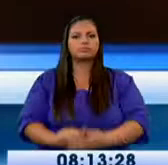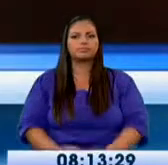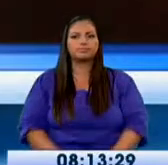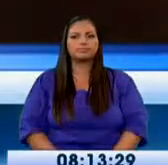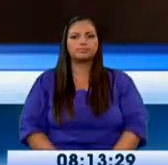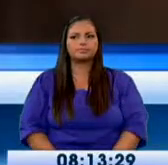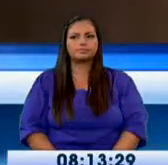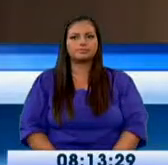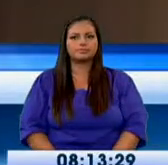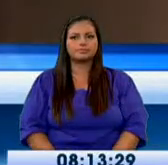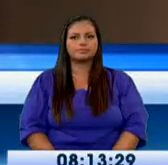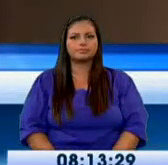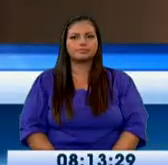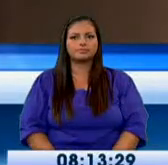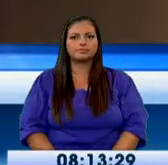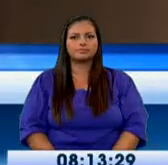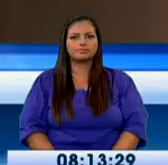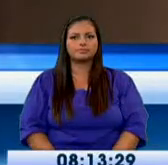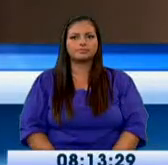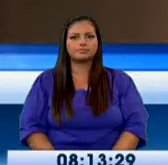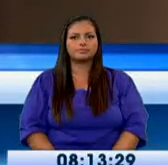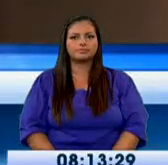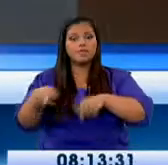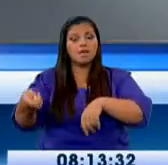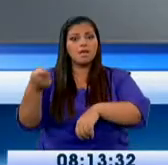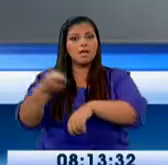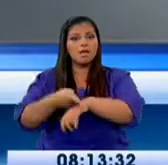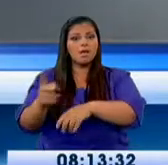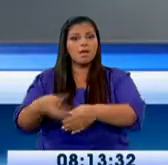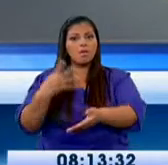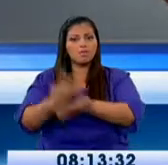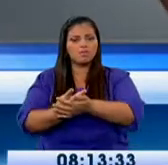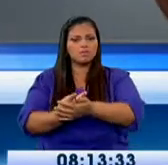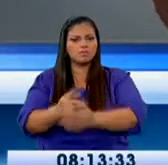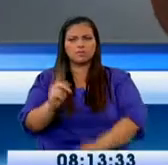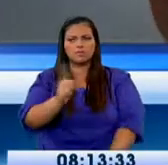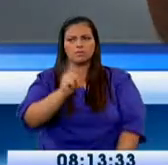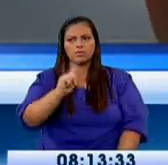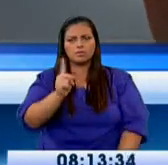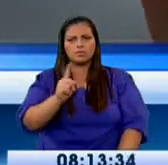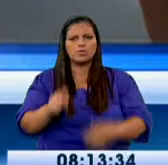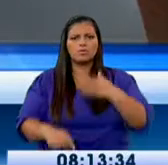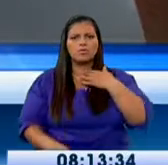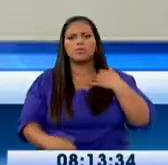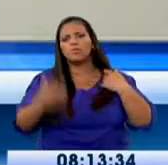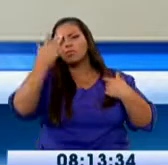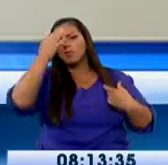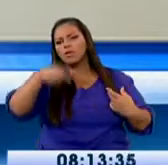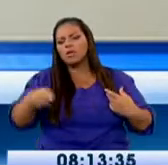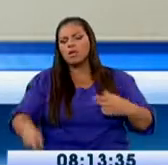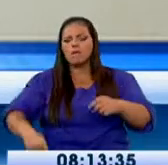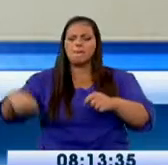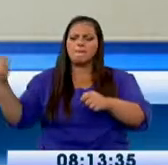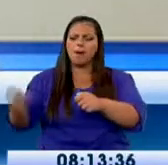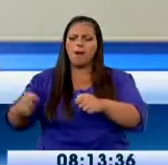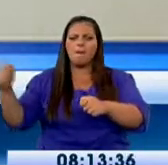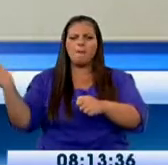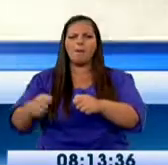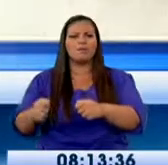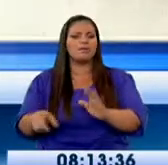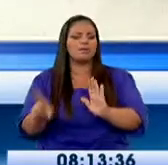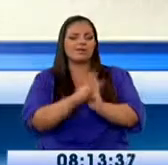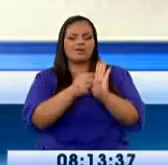La fiscalía en estas condiciones de solicitar prisión preventiva por cuanto las lesiones que ha provocado no son castigadas con